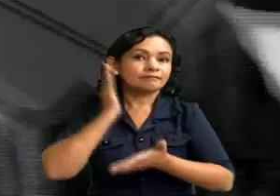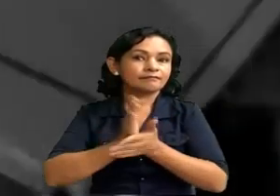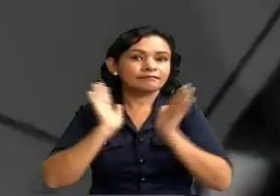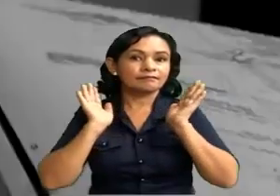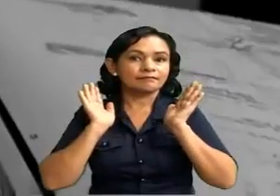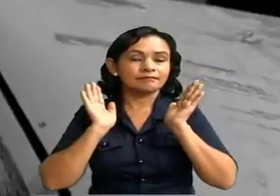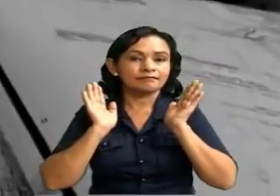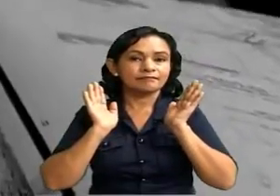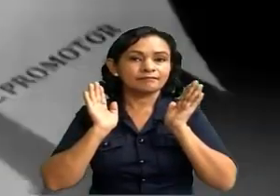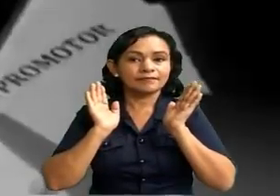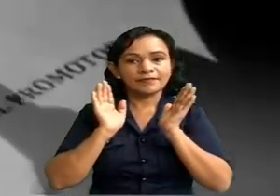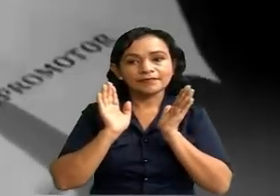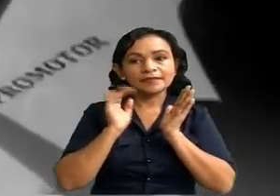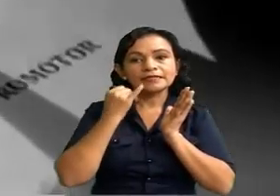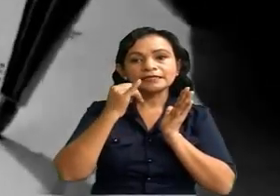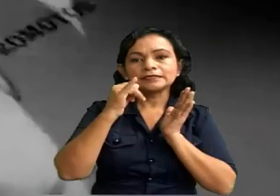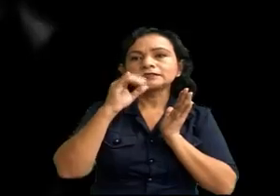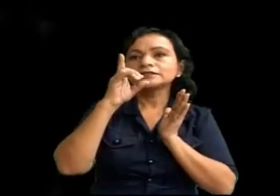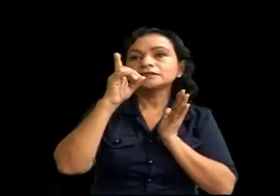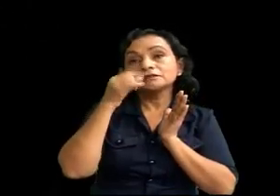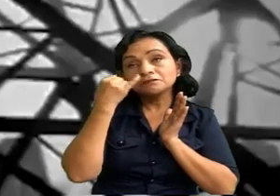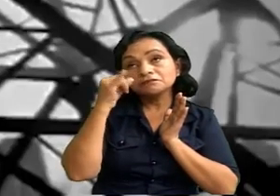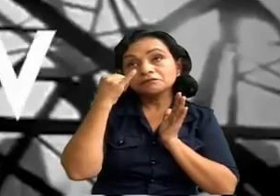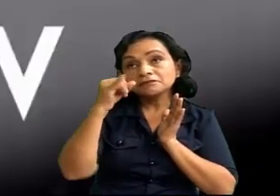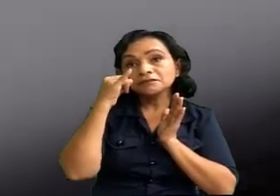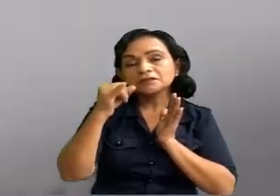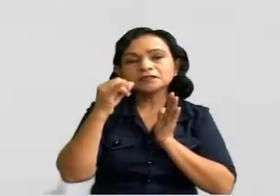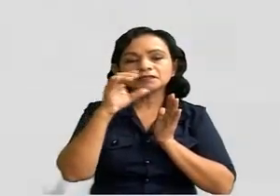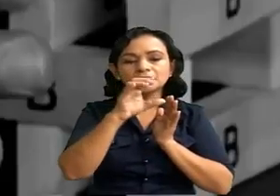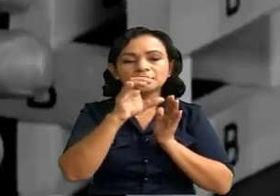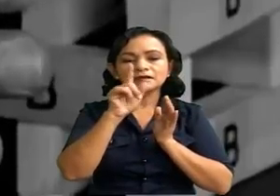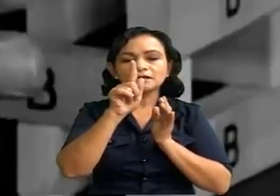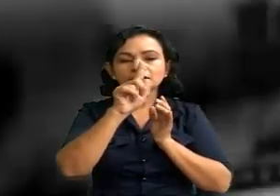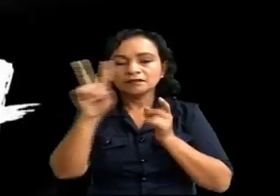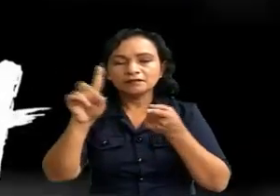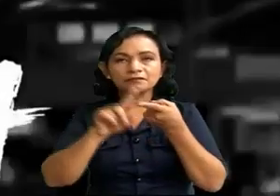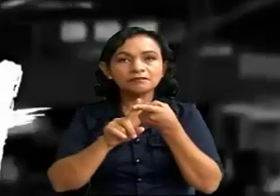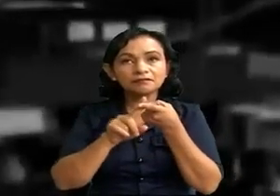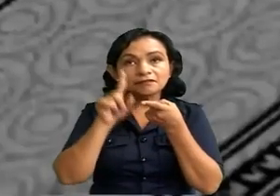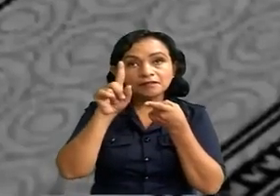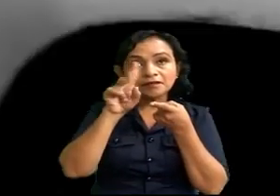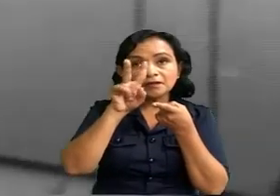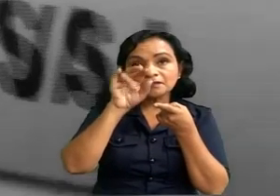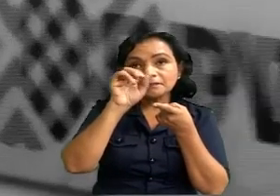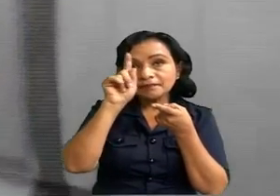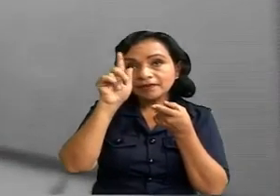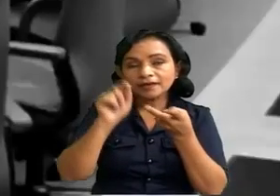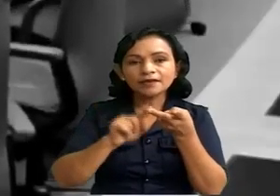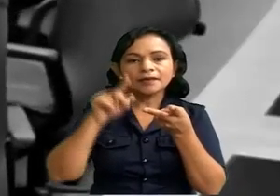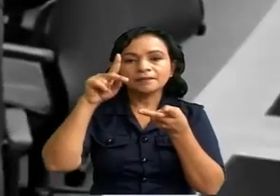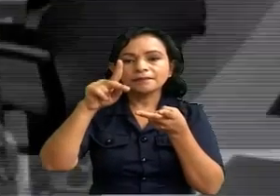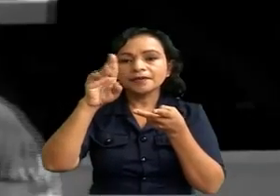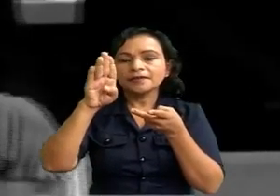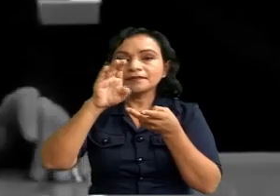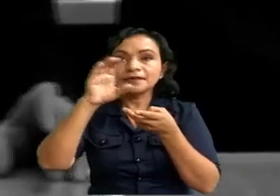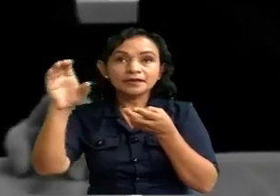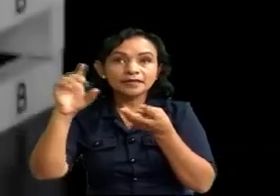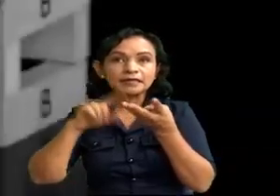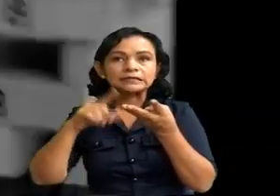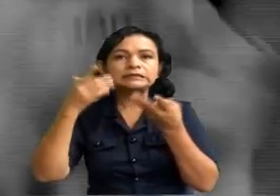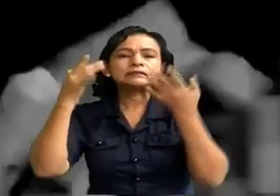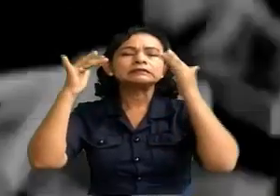escogían el Lomito, Sidor, si tú privatizas Cantebé, si tú privatizas Viasa, y PDVSA ya la